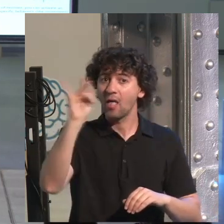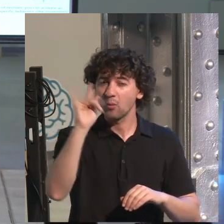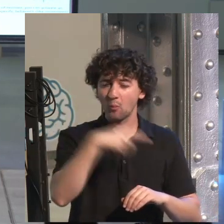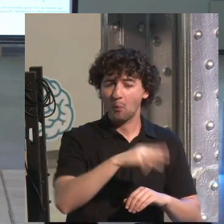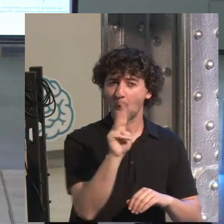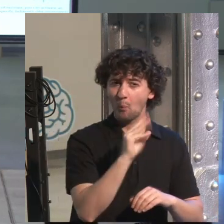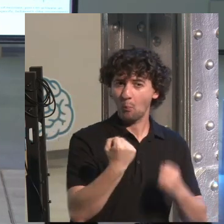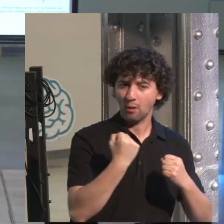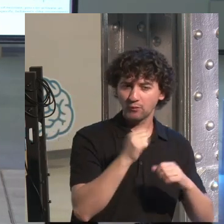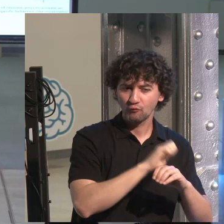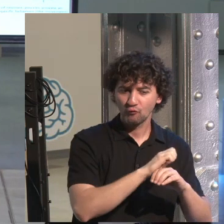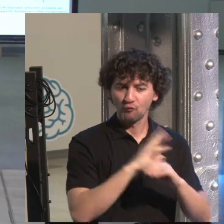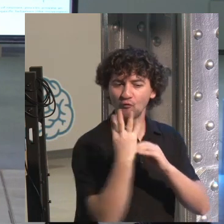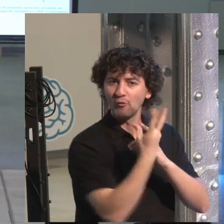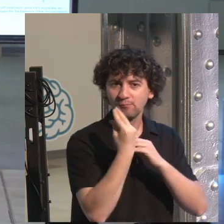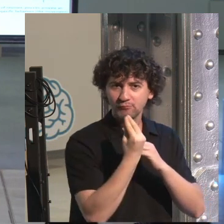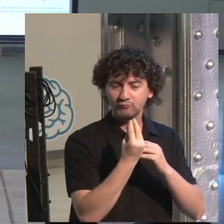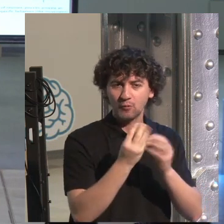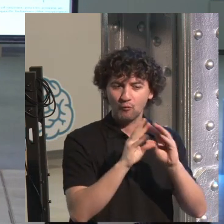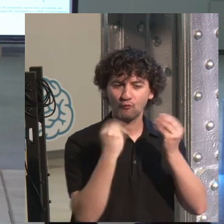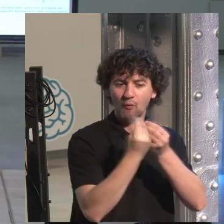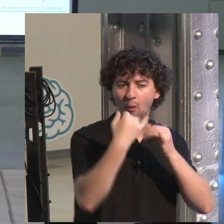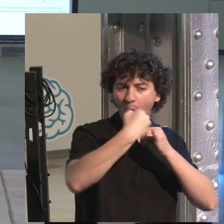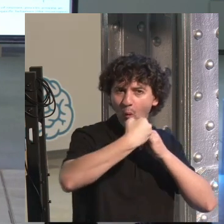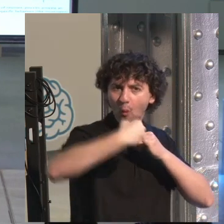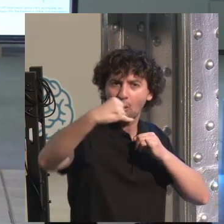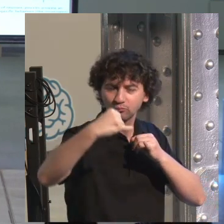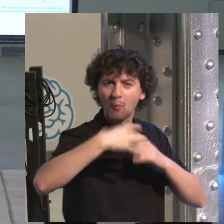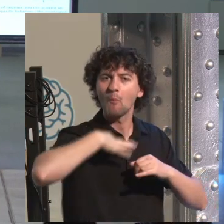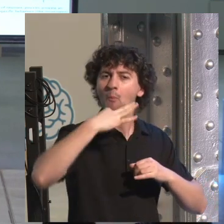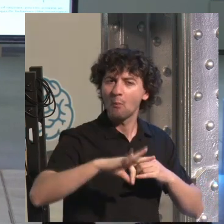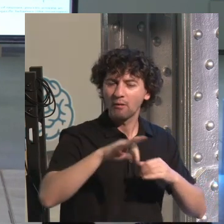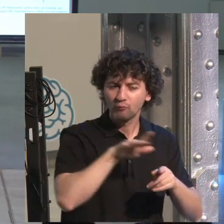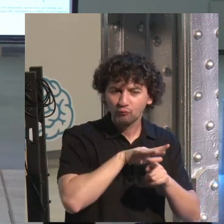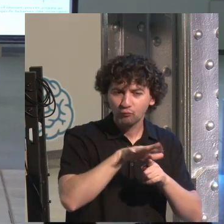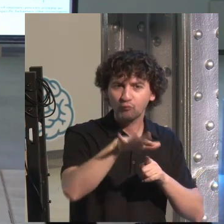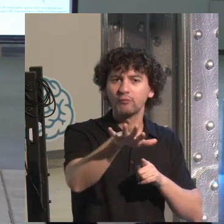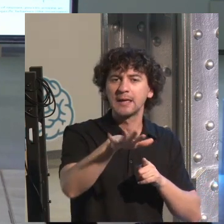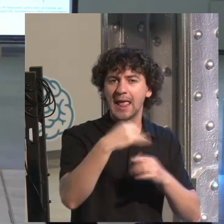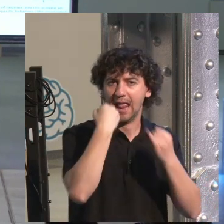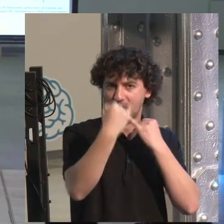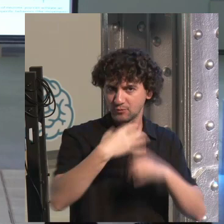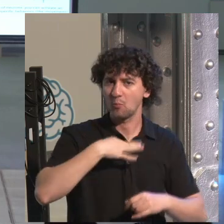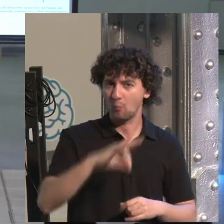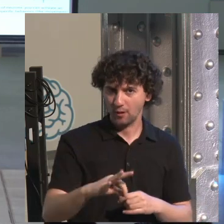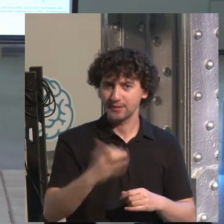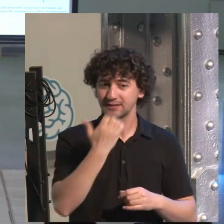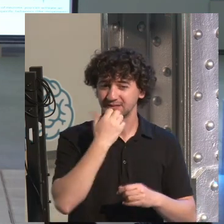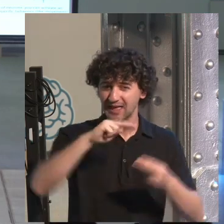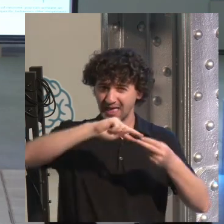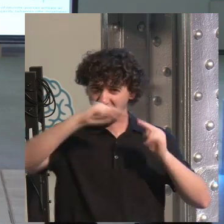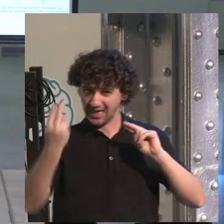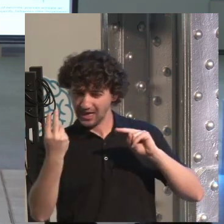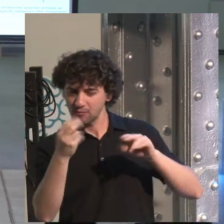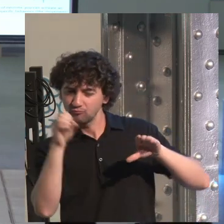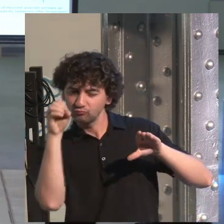proteína, entonces se ioniza, que quiere decir que sería conductivo y ayudaría a tener una conductividad eléctrica, ¿no? Entonces, si este gen se introduce